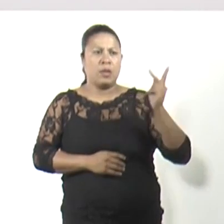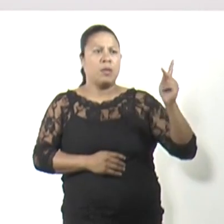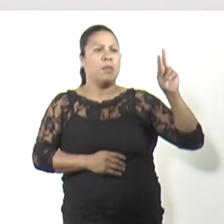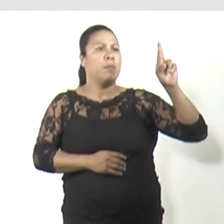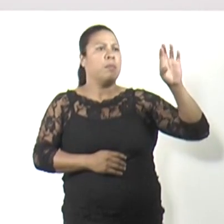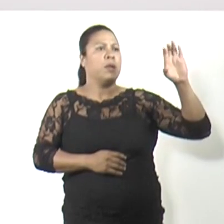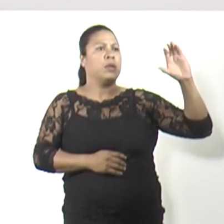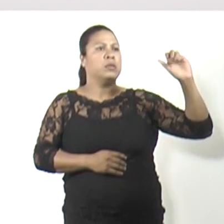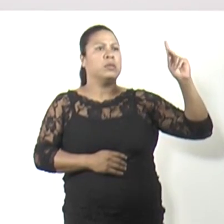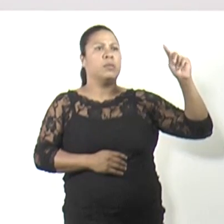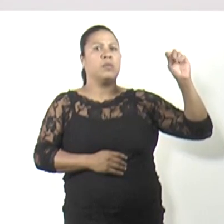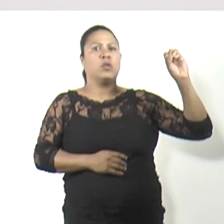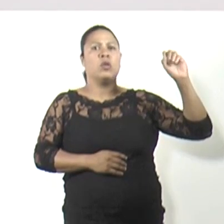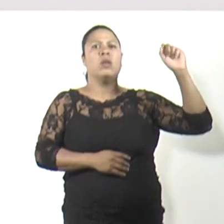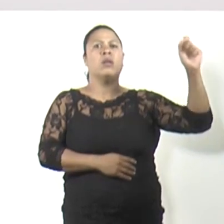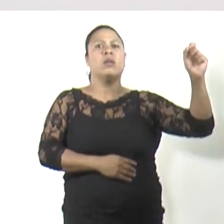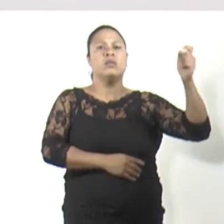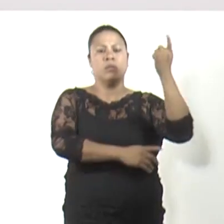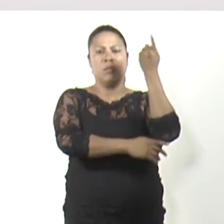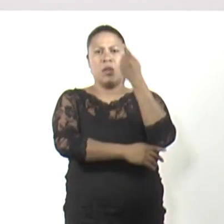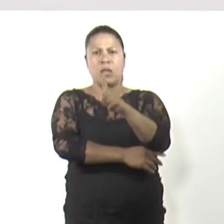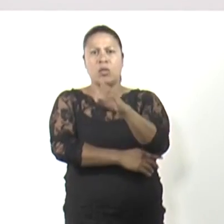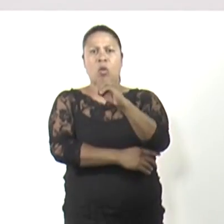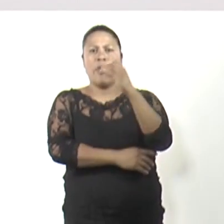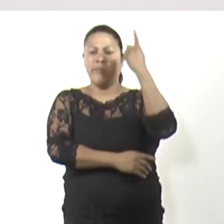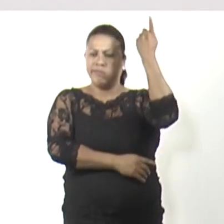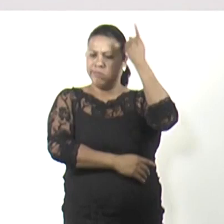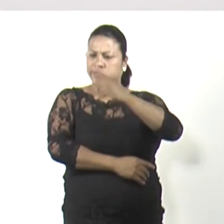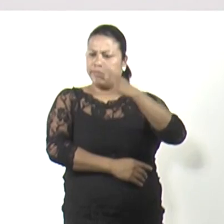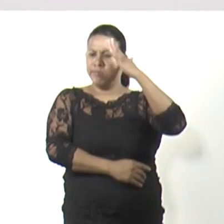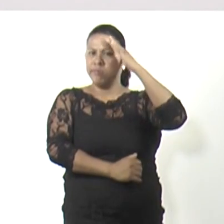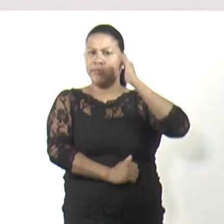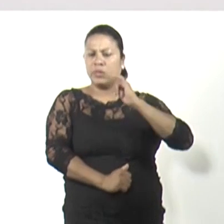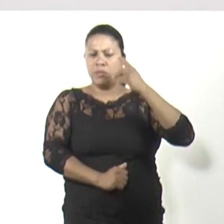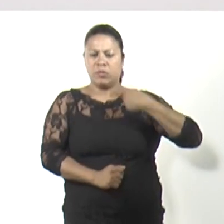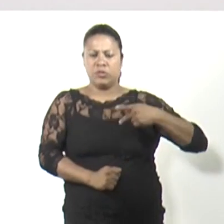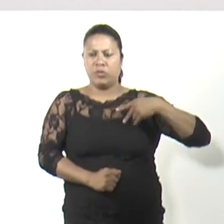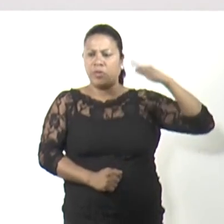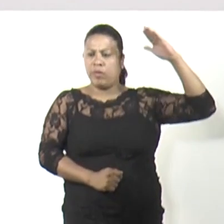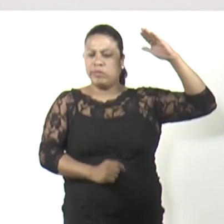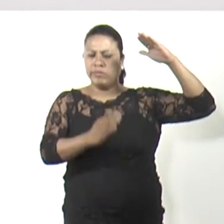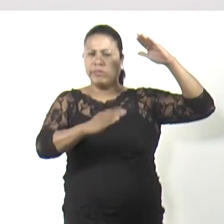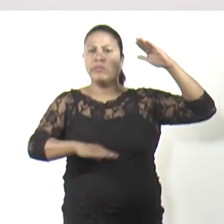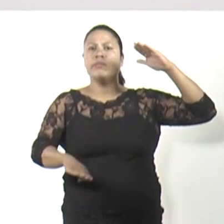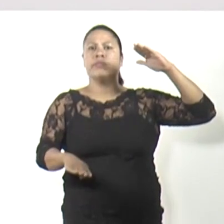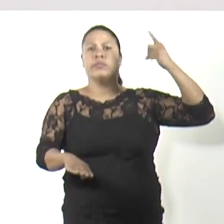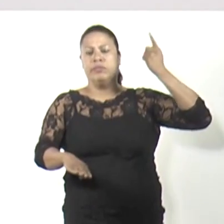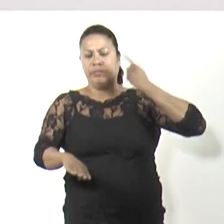mandatos u órdenes que da un superior al inferior. Voy